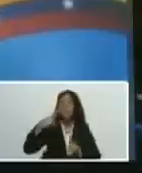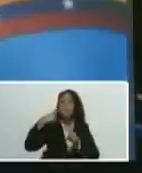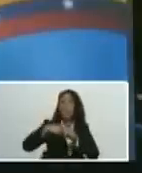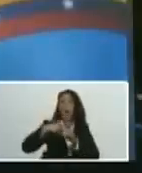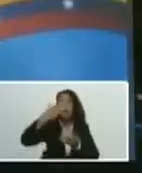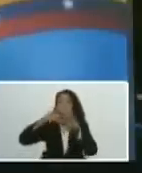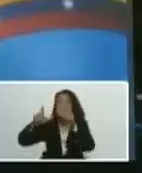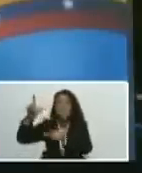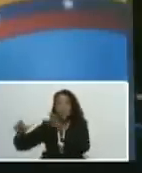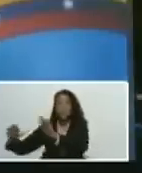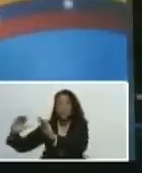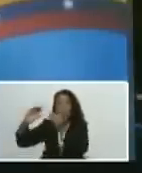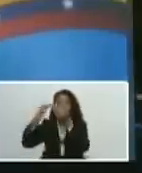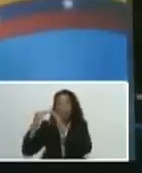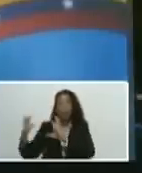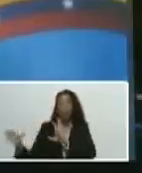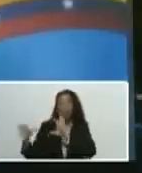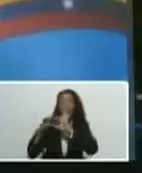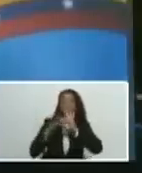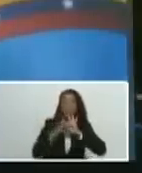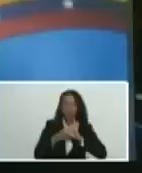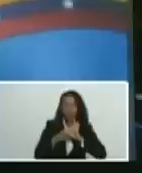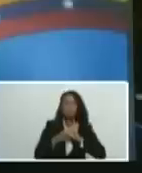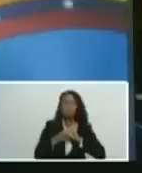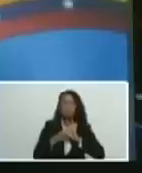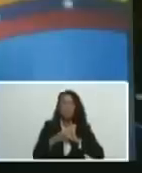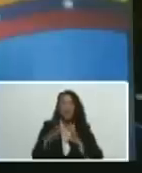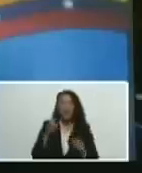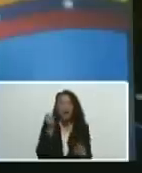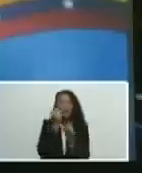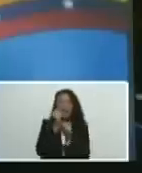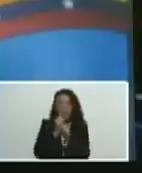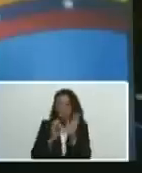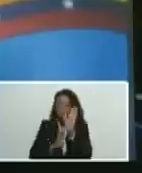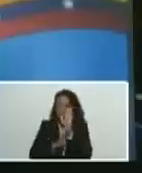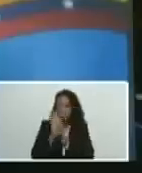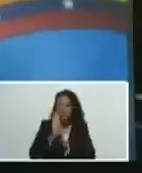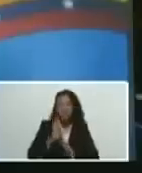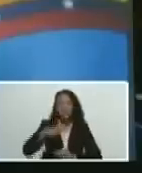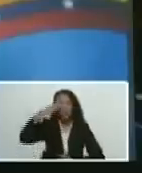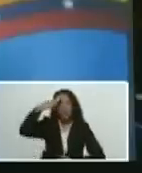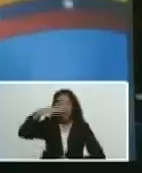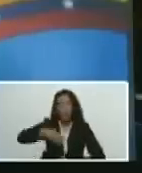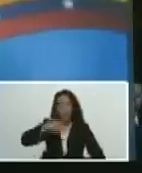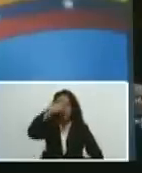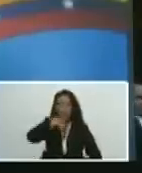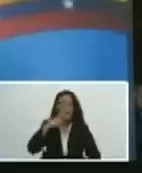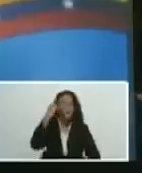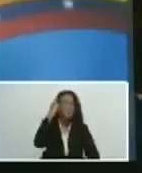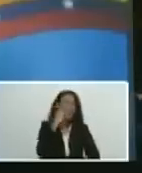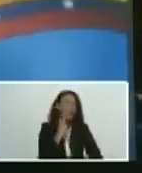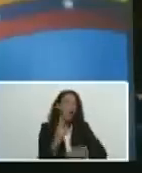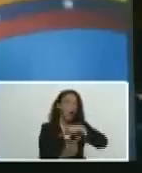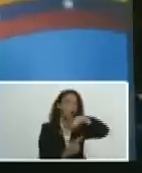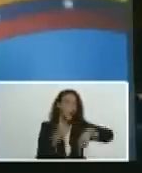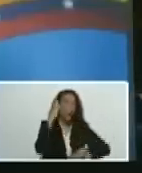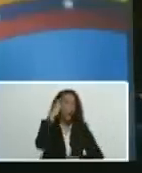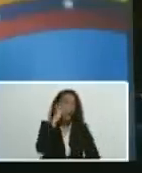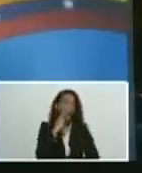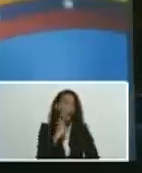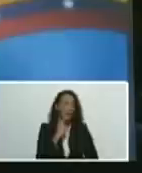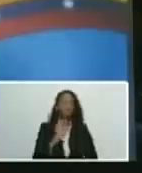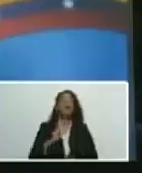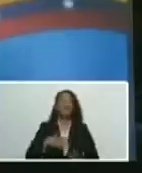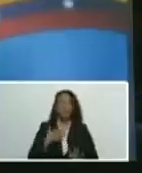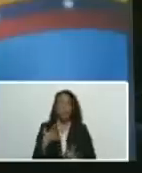cívico-militar-policial, con una Fuerza Armada cohesionada y adiestrada y su milicia bolivariana, así como un pueblo organizado,